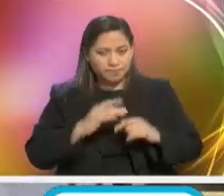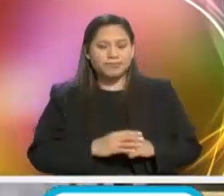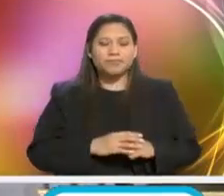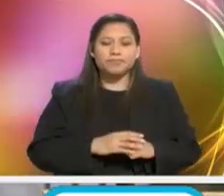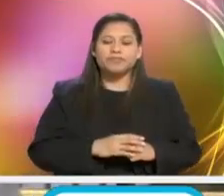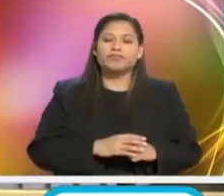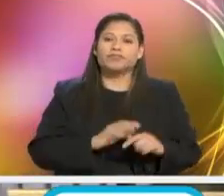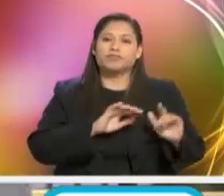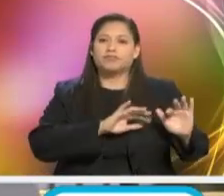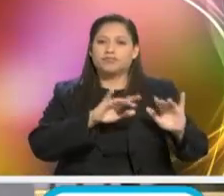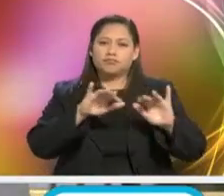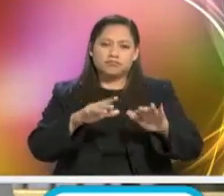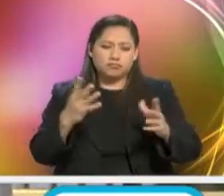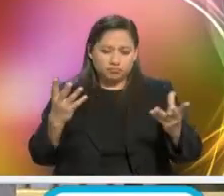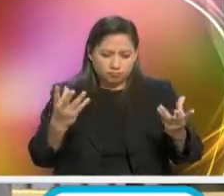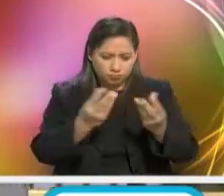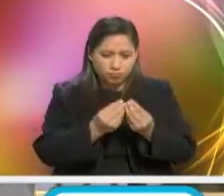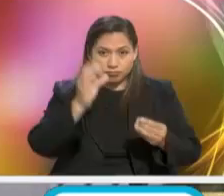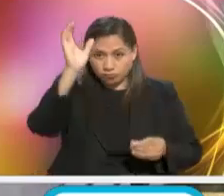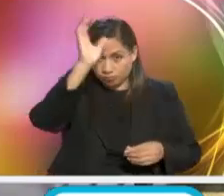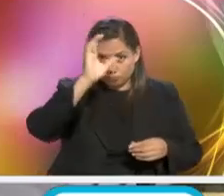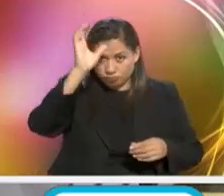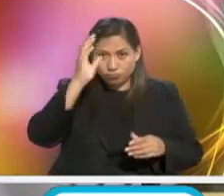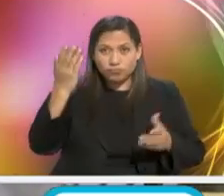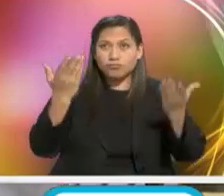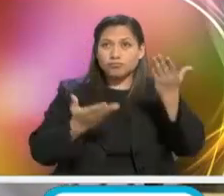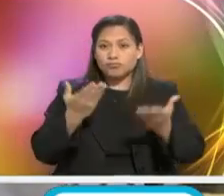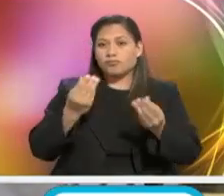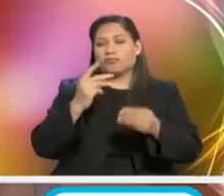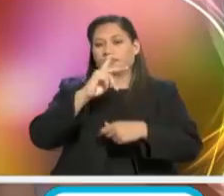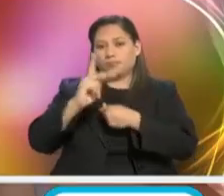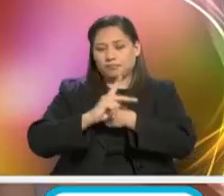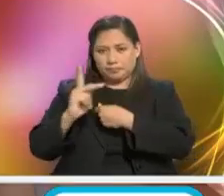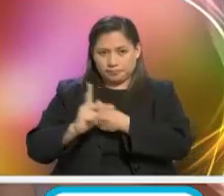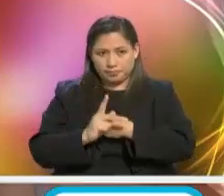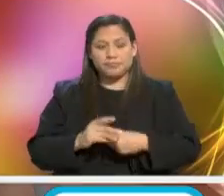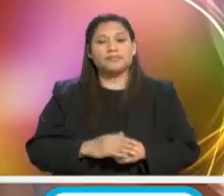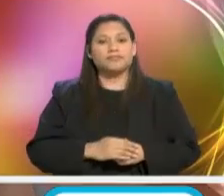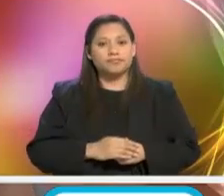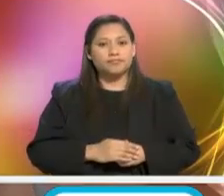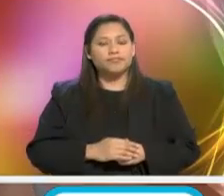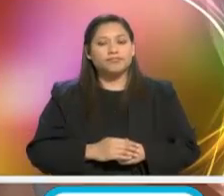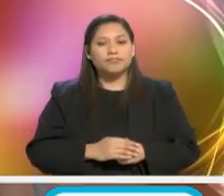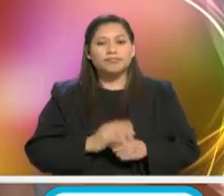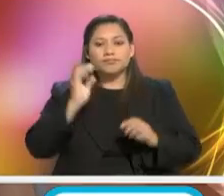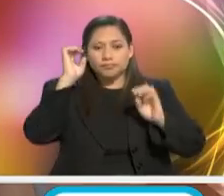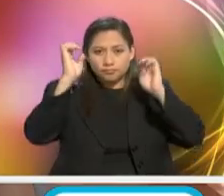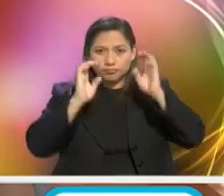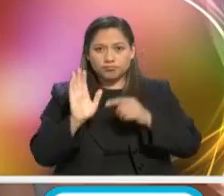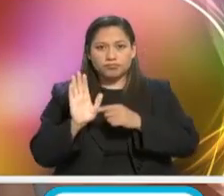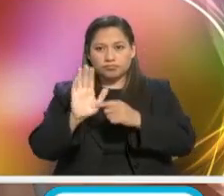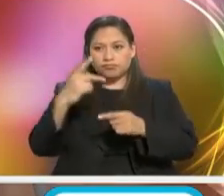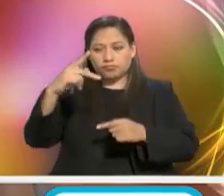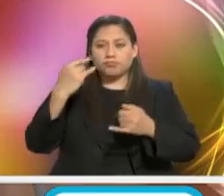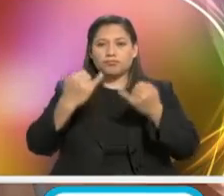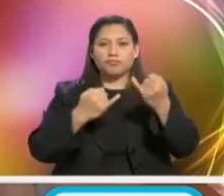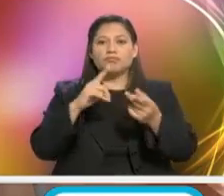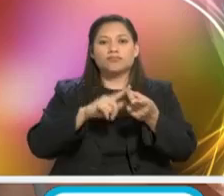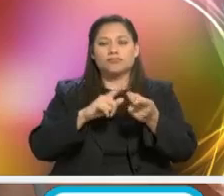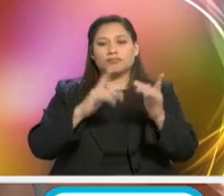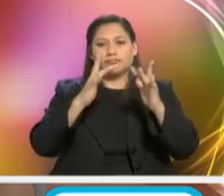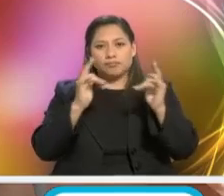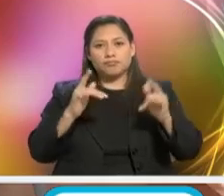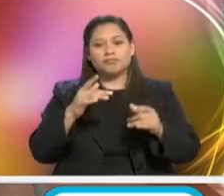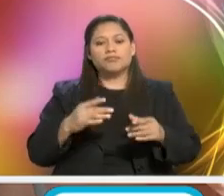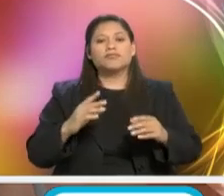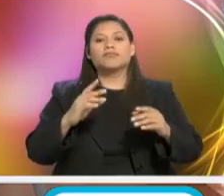Entonces se reunieron, bueno, culturas de muchos países a exponer esta gran exposición en París. Sí, con la